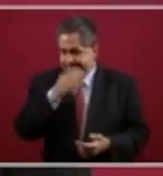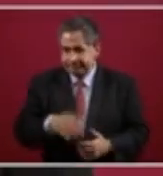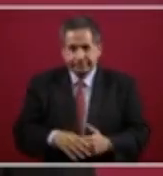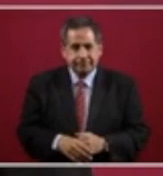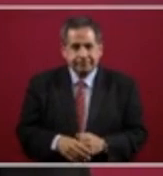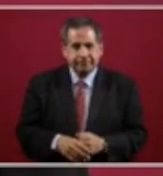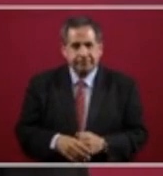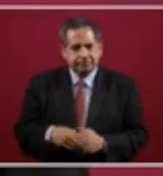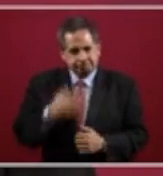es un buen tema.